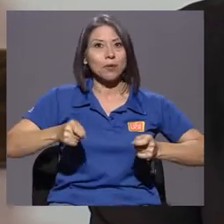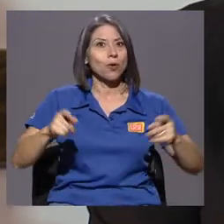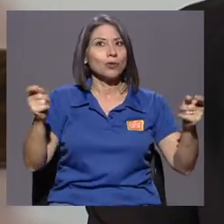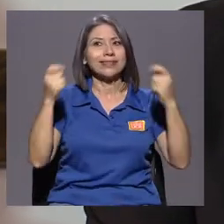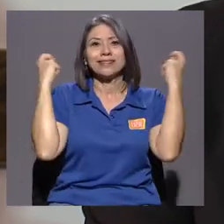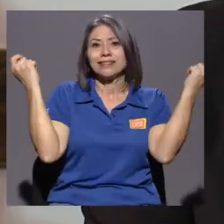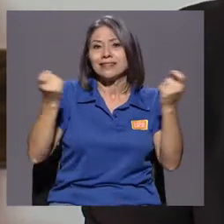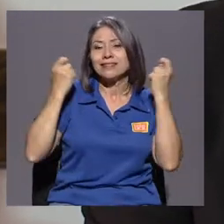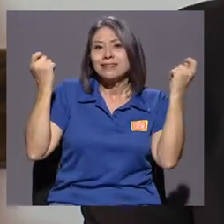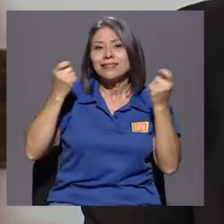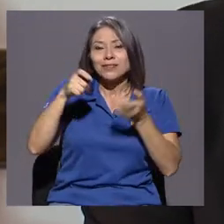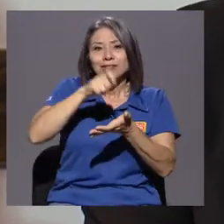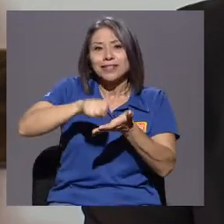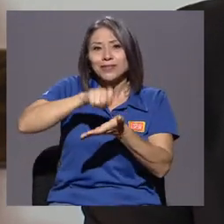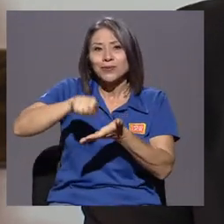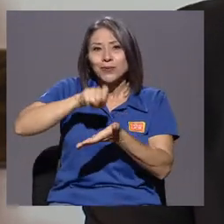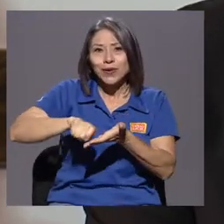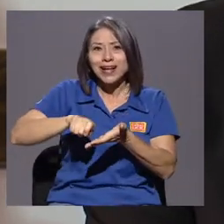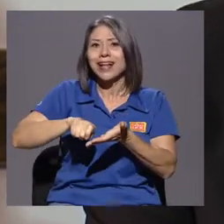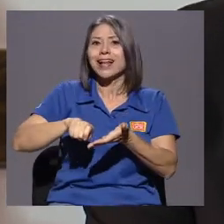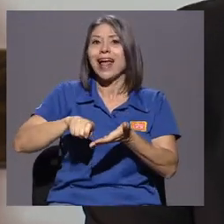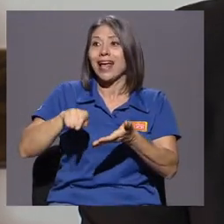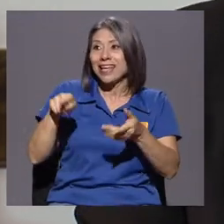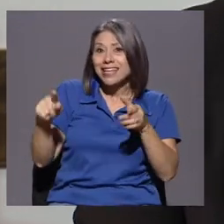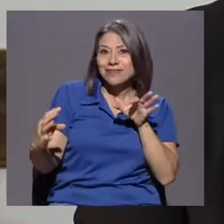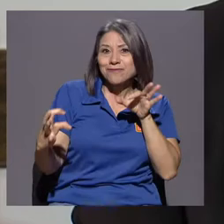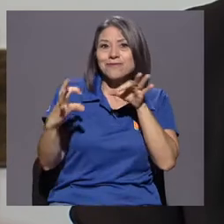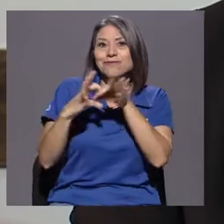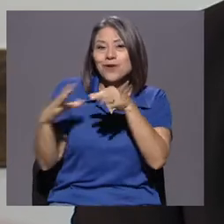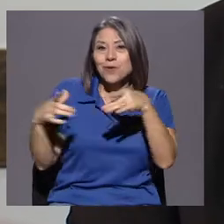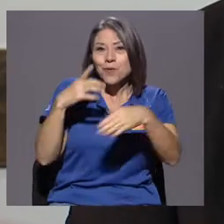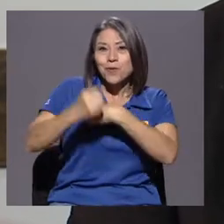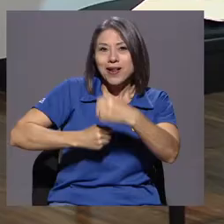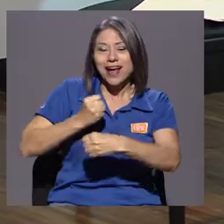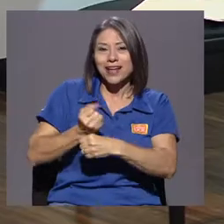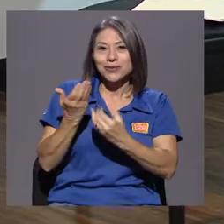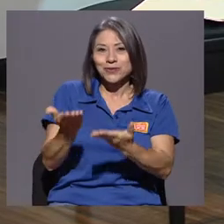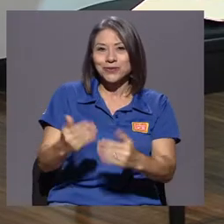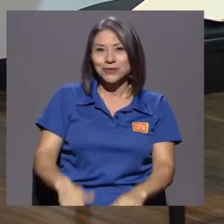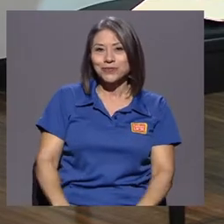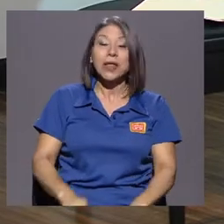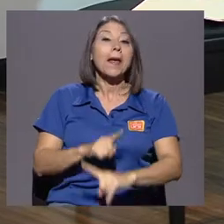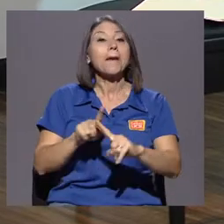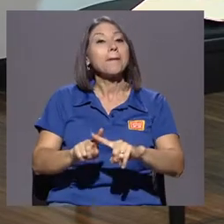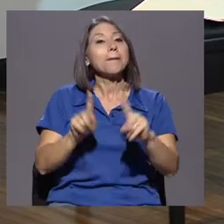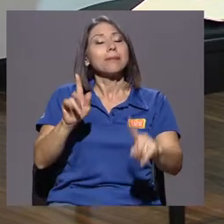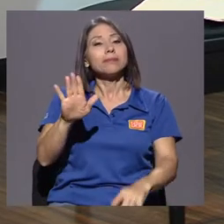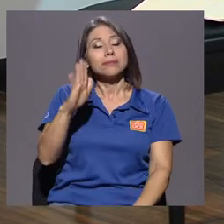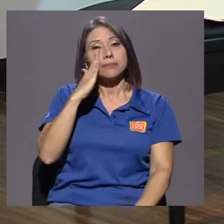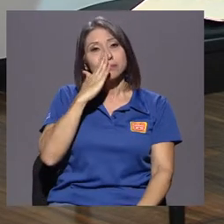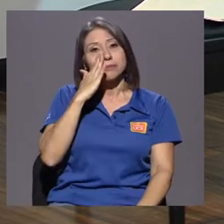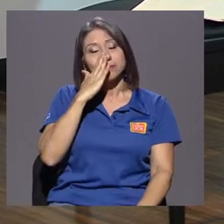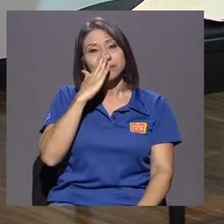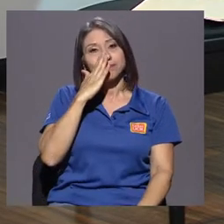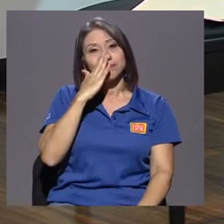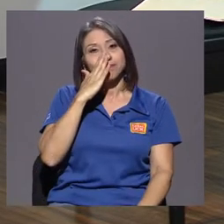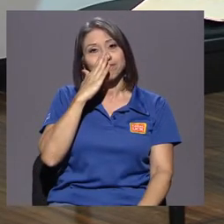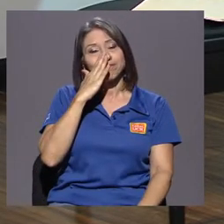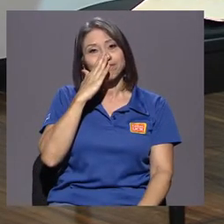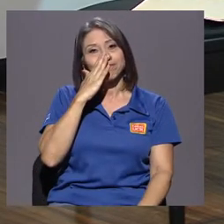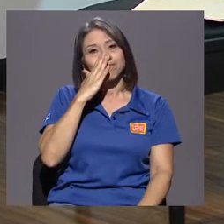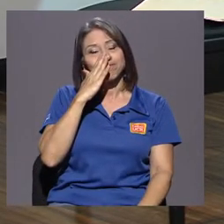celebración en la escuela y que se tenía que ver por su cumpleaños pero quiero decir de su mamá es esa